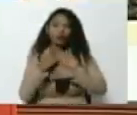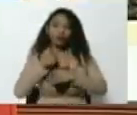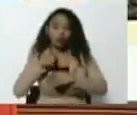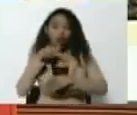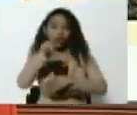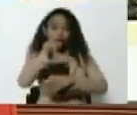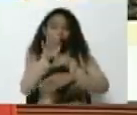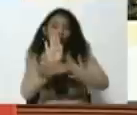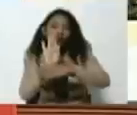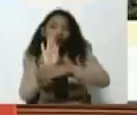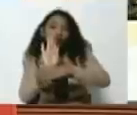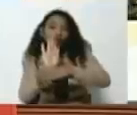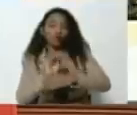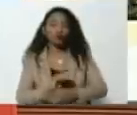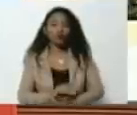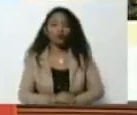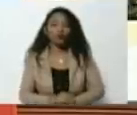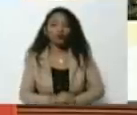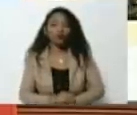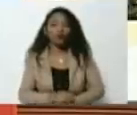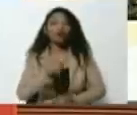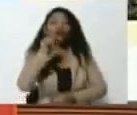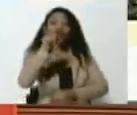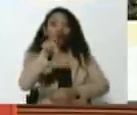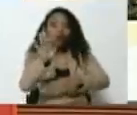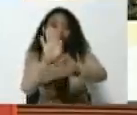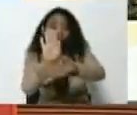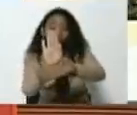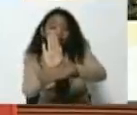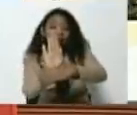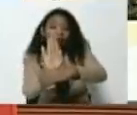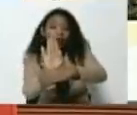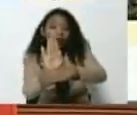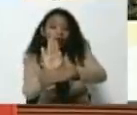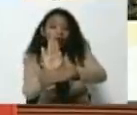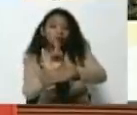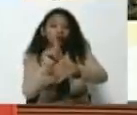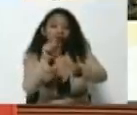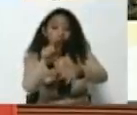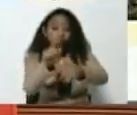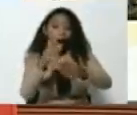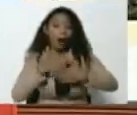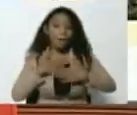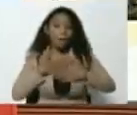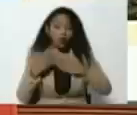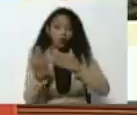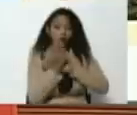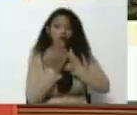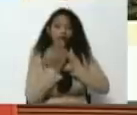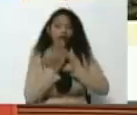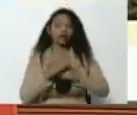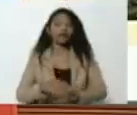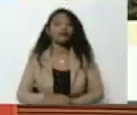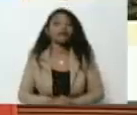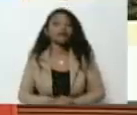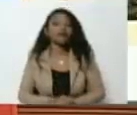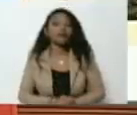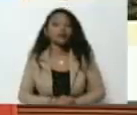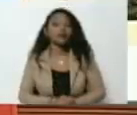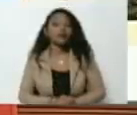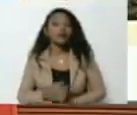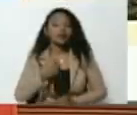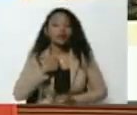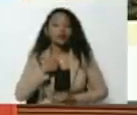cuido. Si tú te cuidas, tú me cuidas. Si yo me